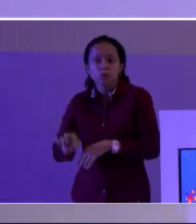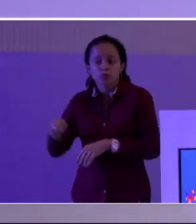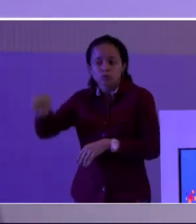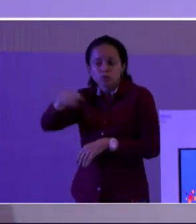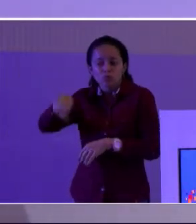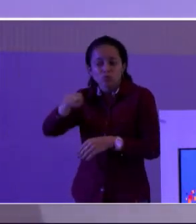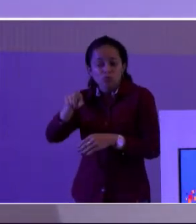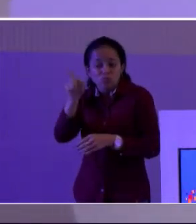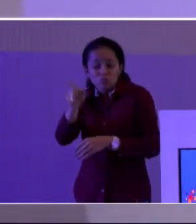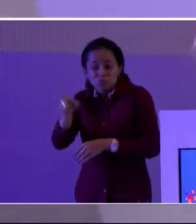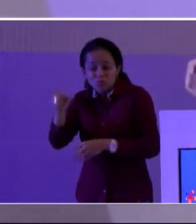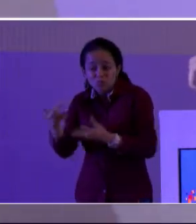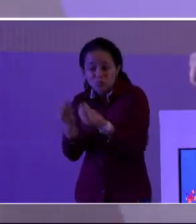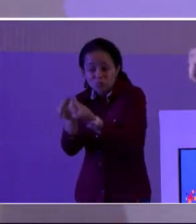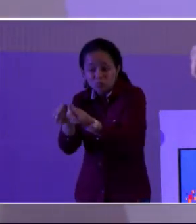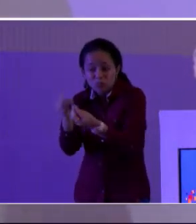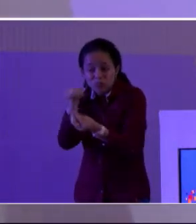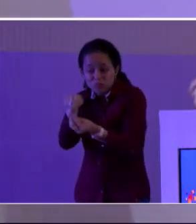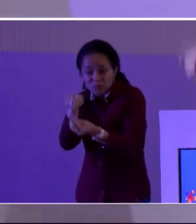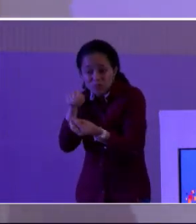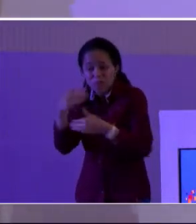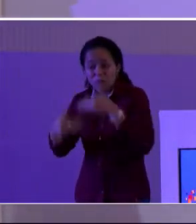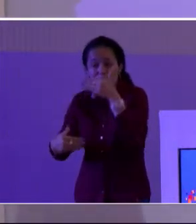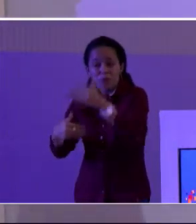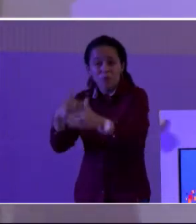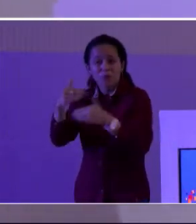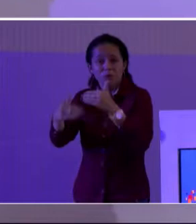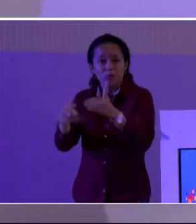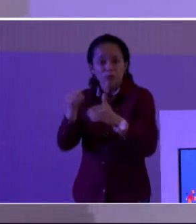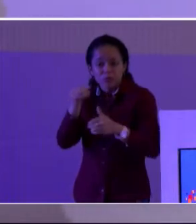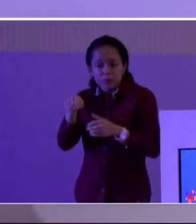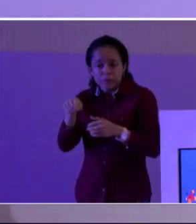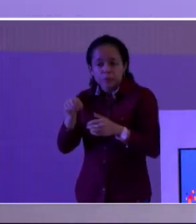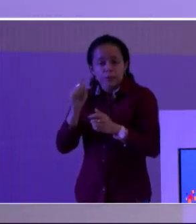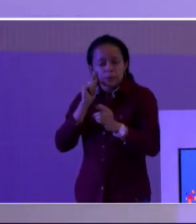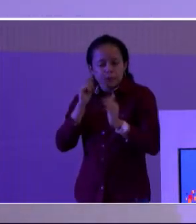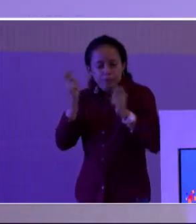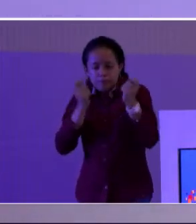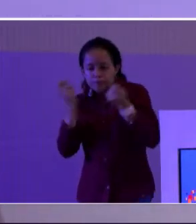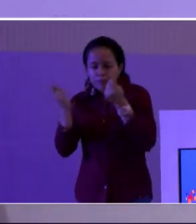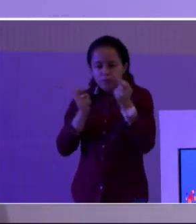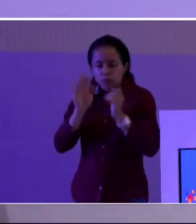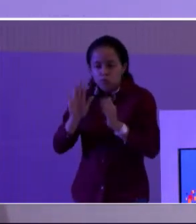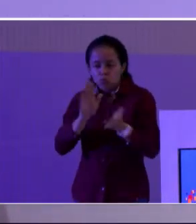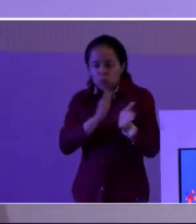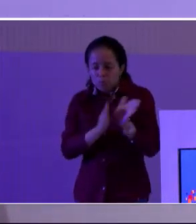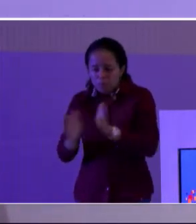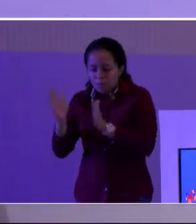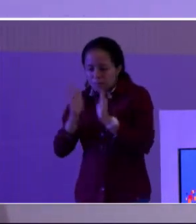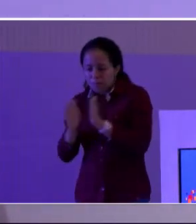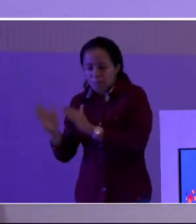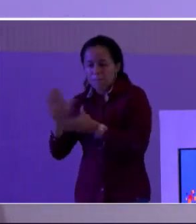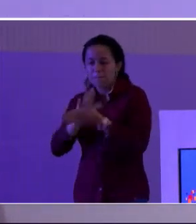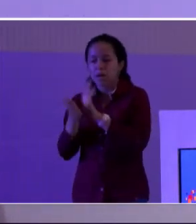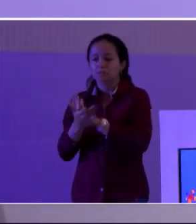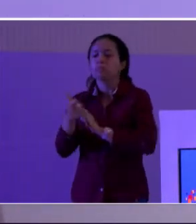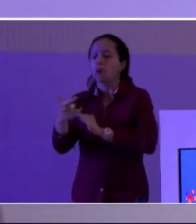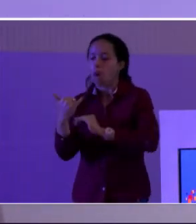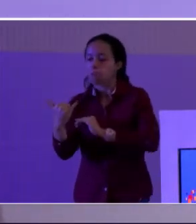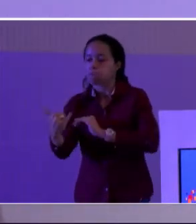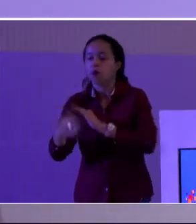las personas que transitan este proceso, que hacen parte de esas estrategias de construcción de paz, permanecen en la